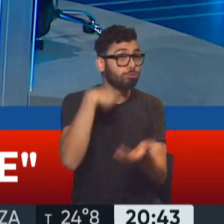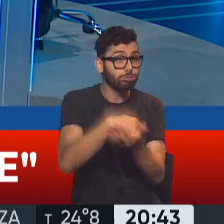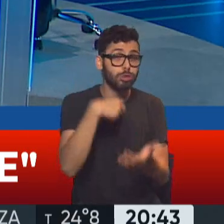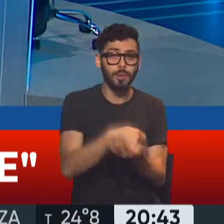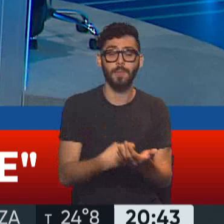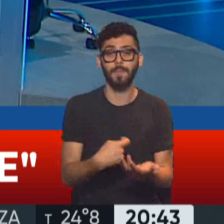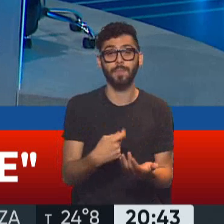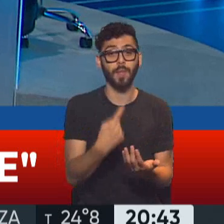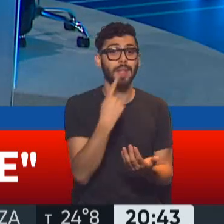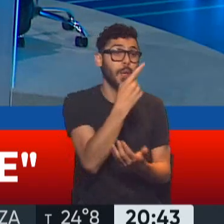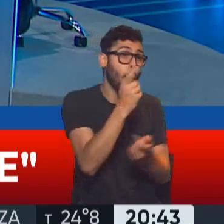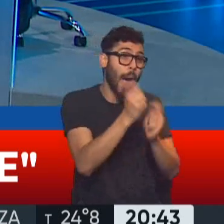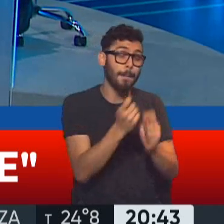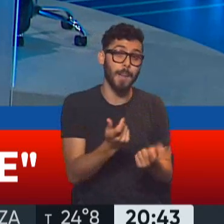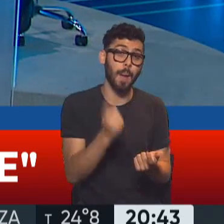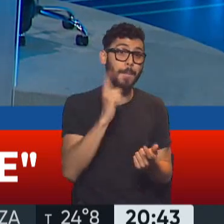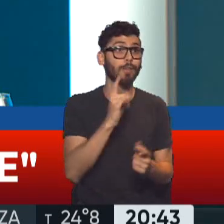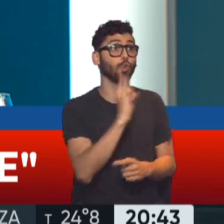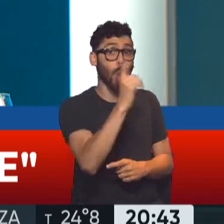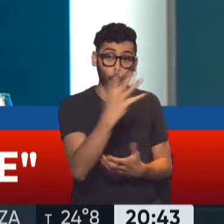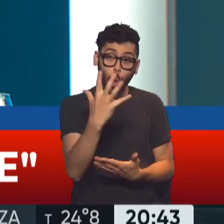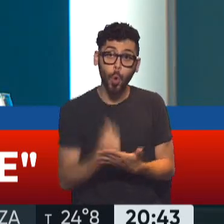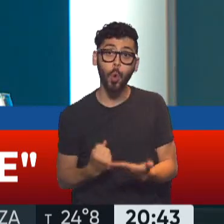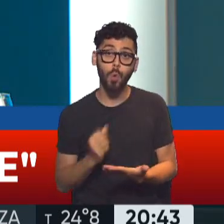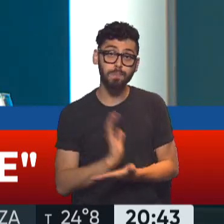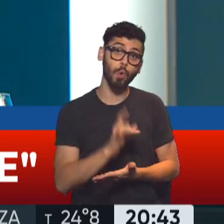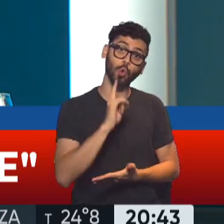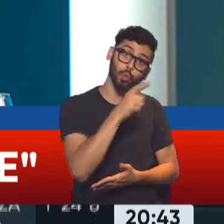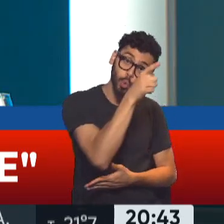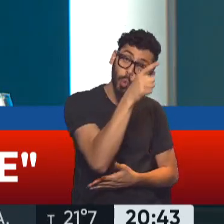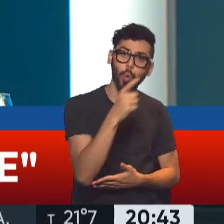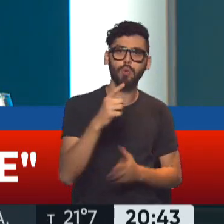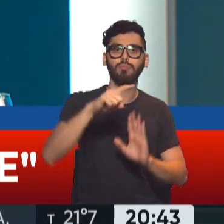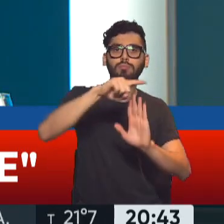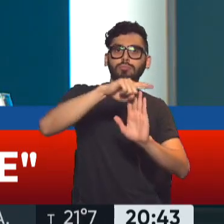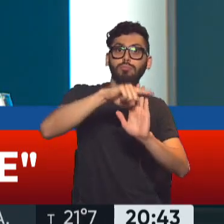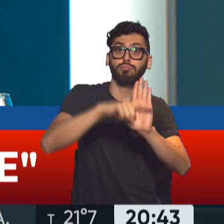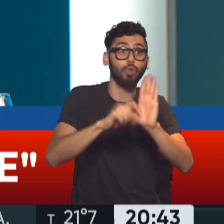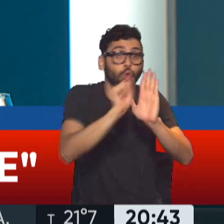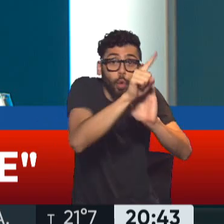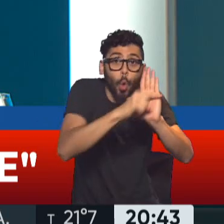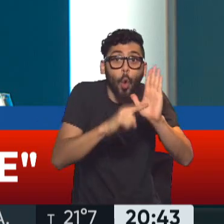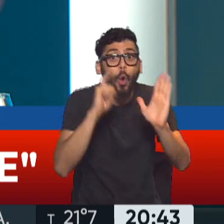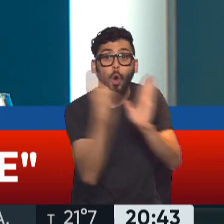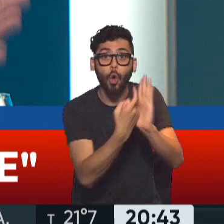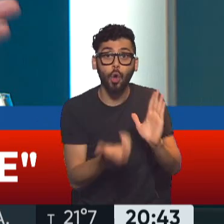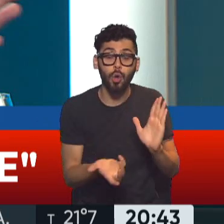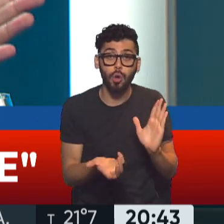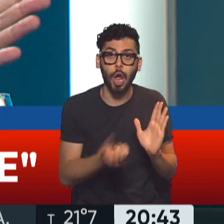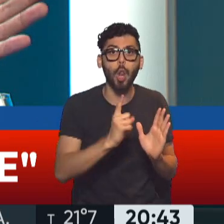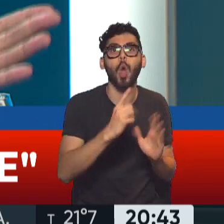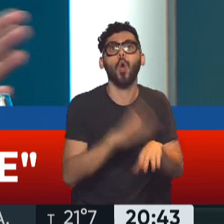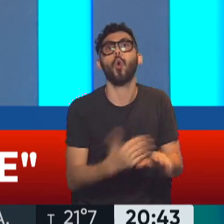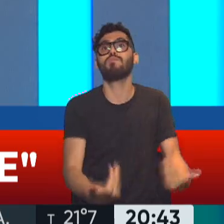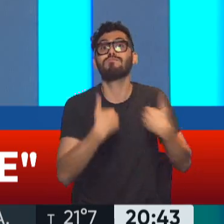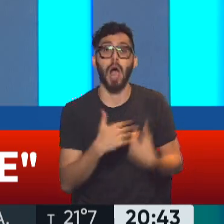ustedes tienen que cambiar, además hacerse cargo de que ustedes violaron la propia normativa del fondo, no nos meten el paquete a mí a